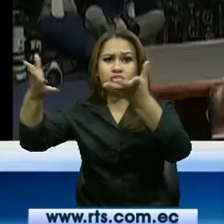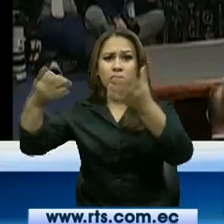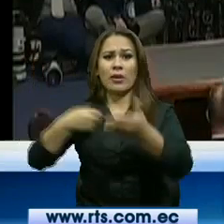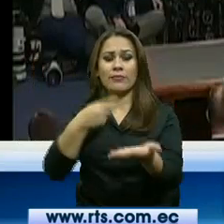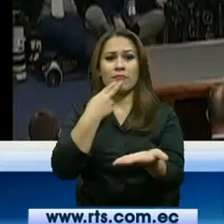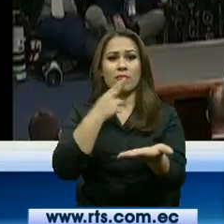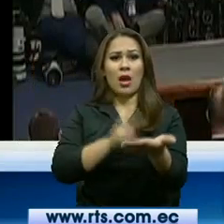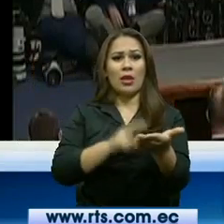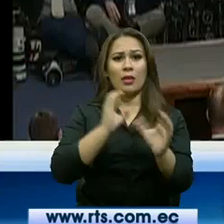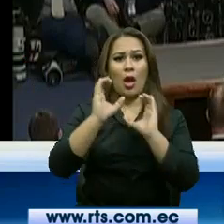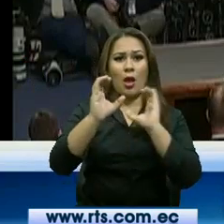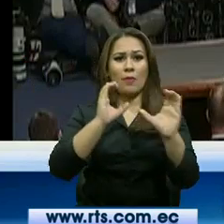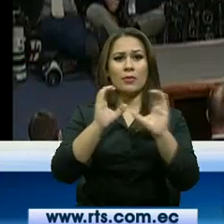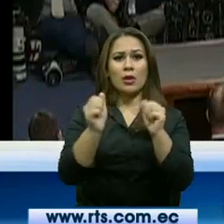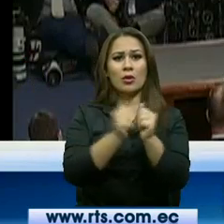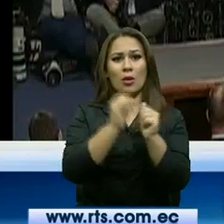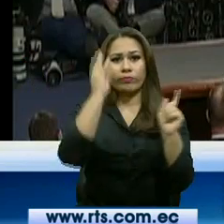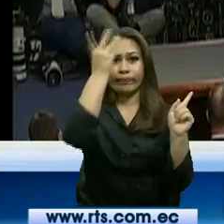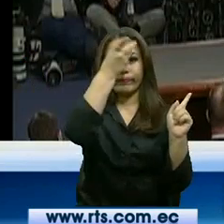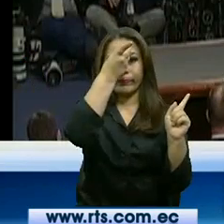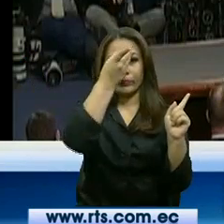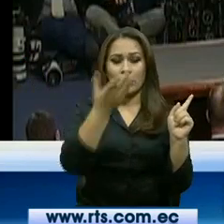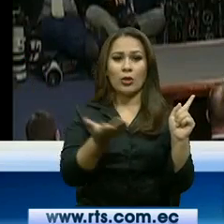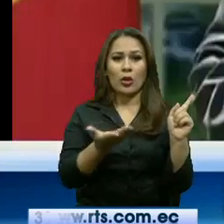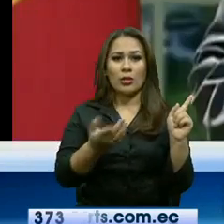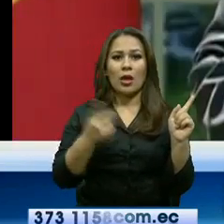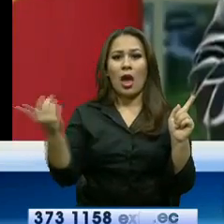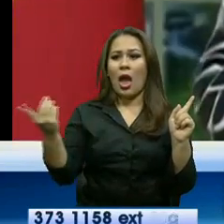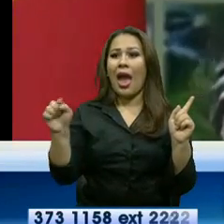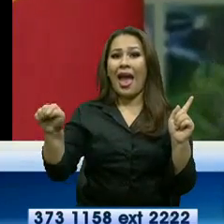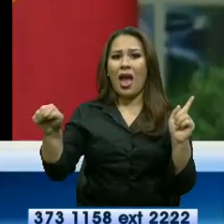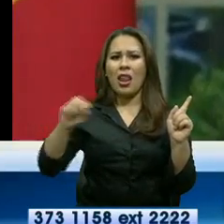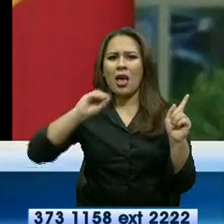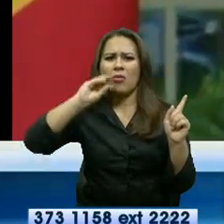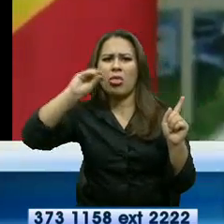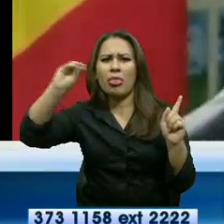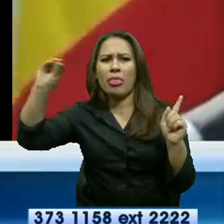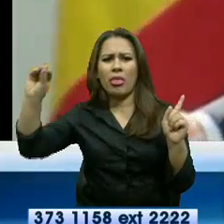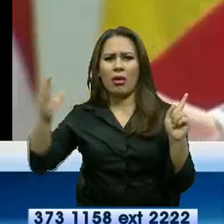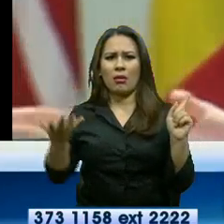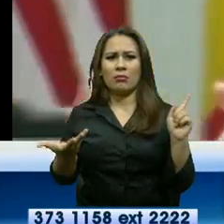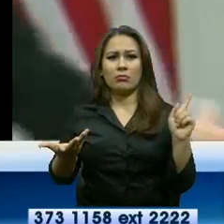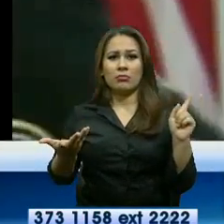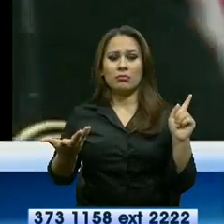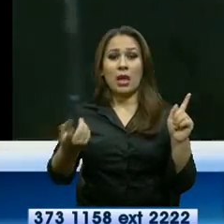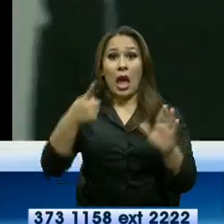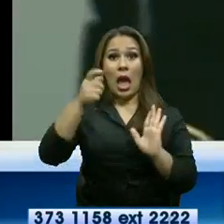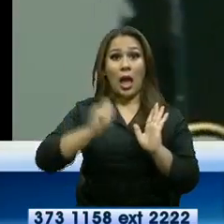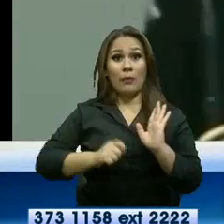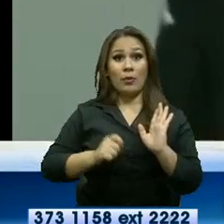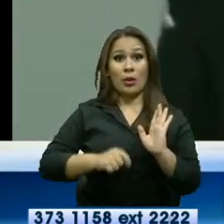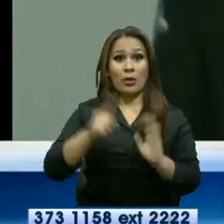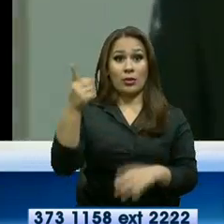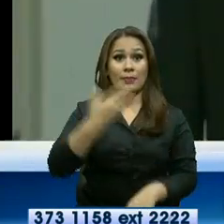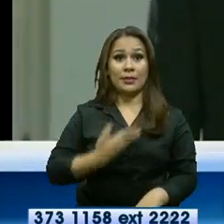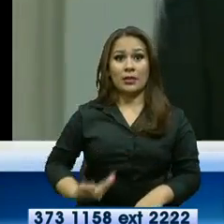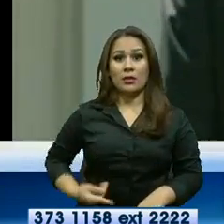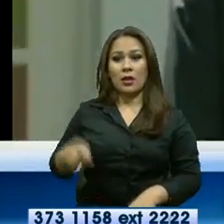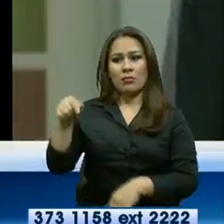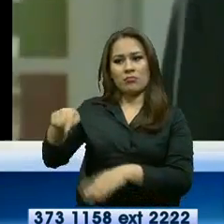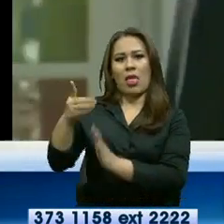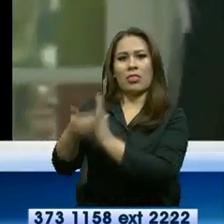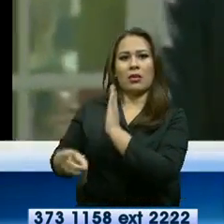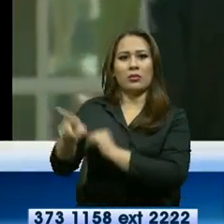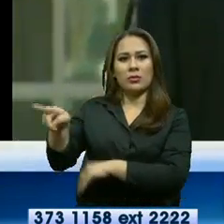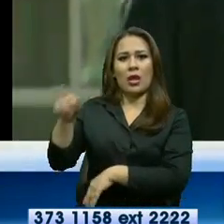de sus conversaciones con Trump a través de un amigo. Abogados de Trump planean presentar una queja contra Comey por la filtración de lo que dicen